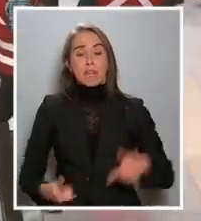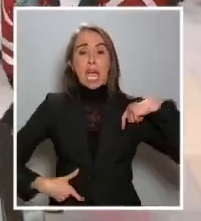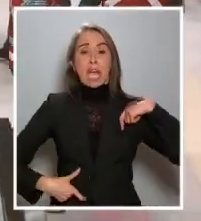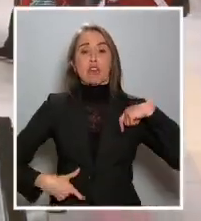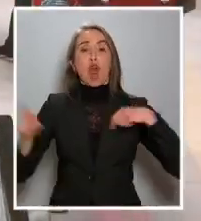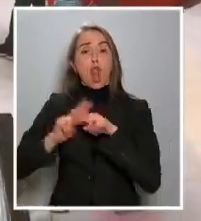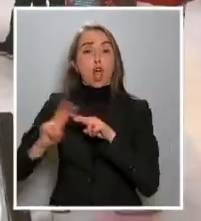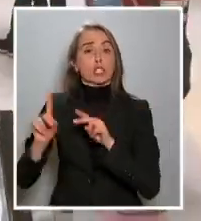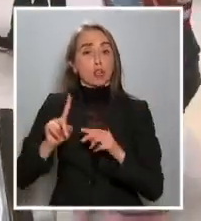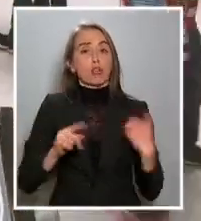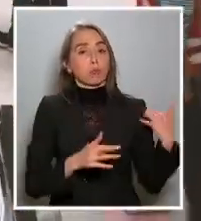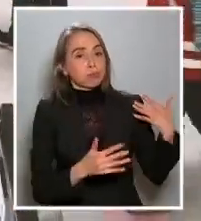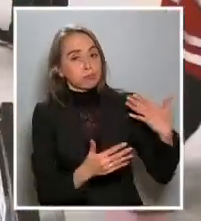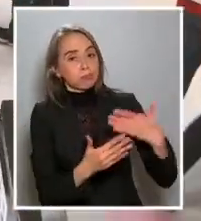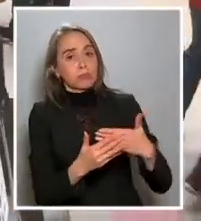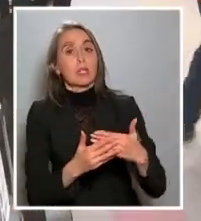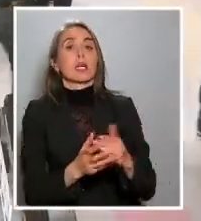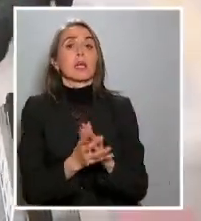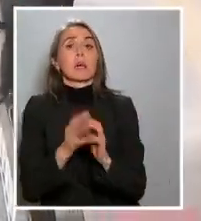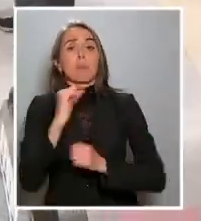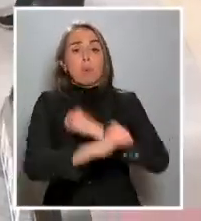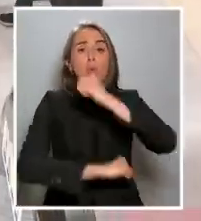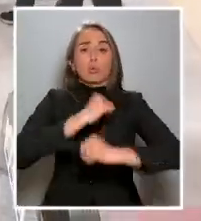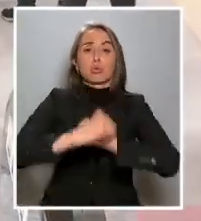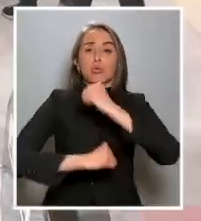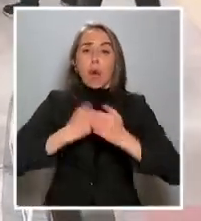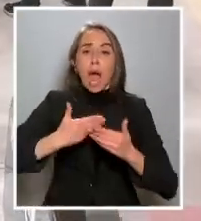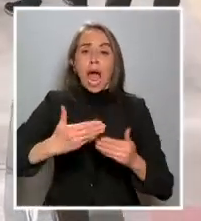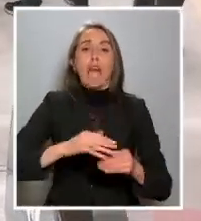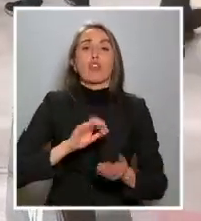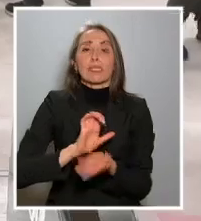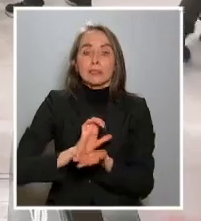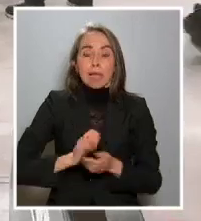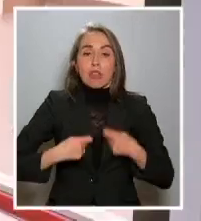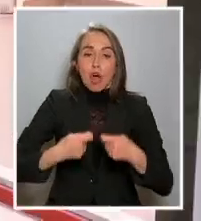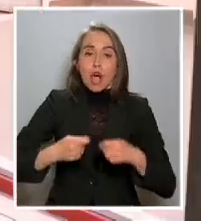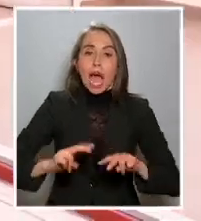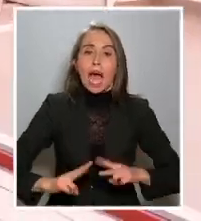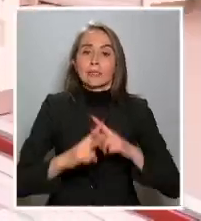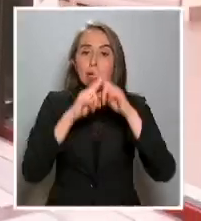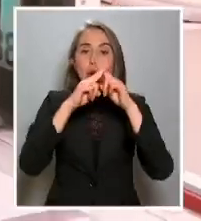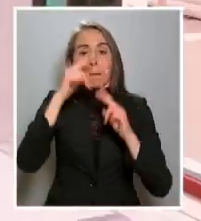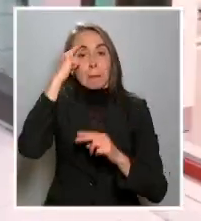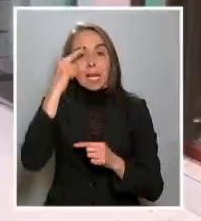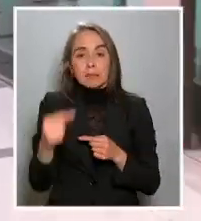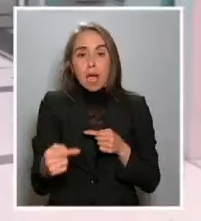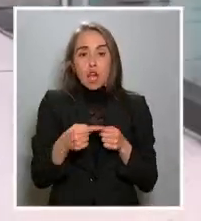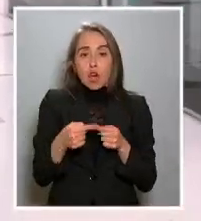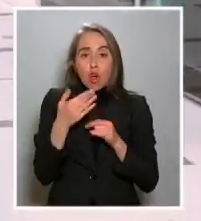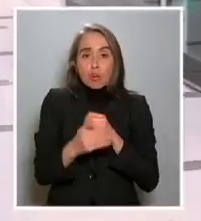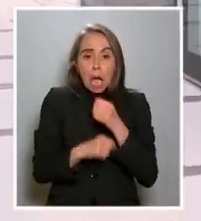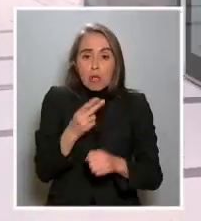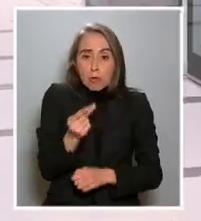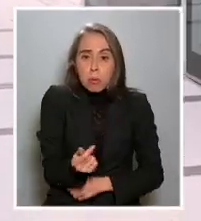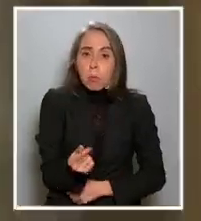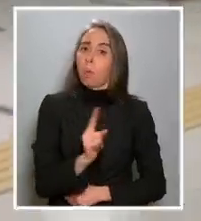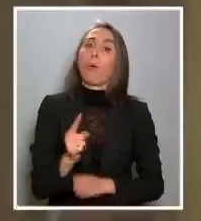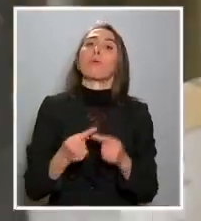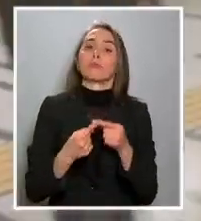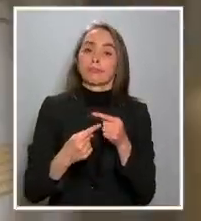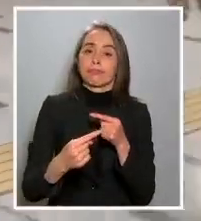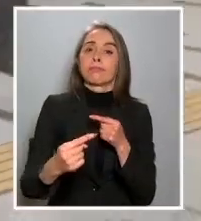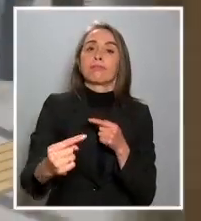Las inversiones de estas características requieren muchos años y por eso hay que hacerlas sin pensar en el corto plazo.